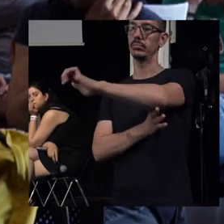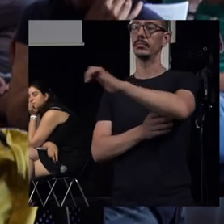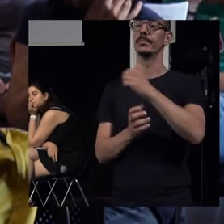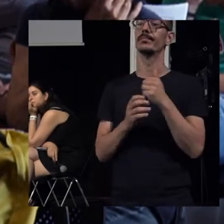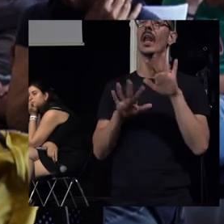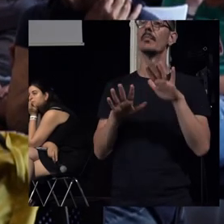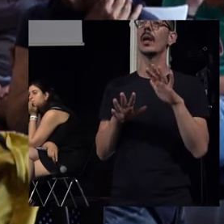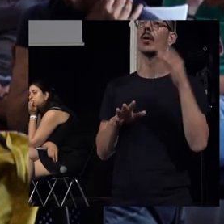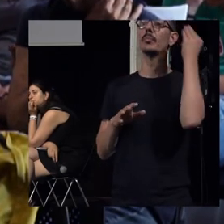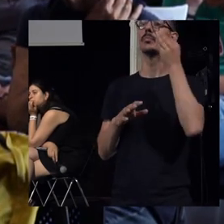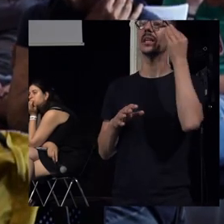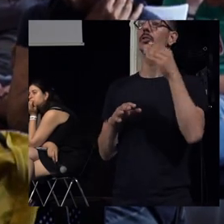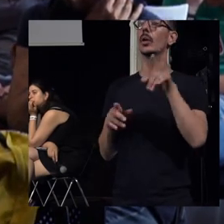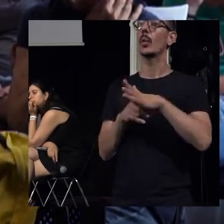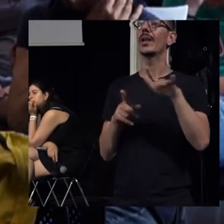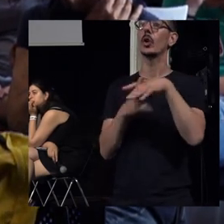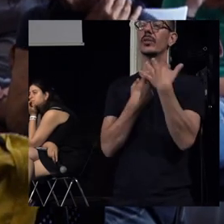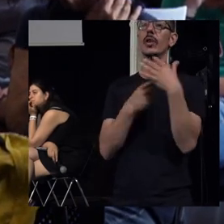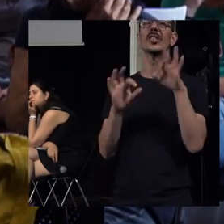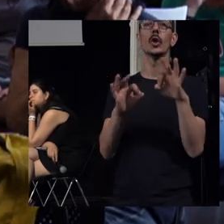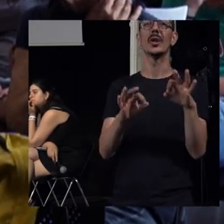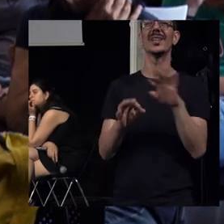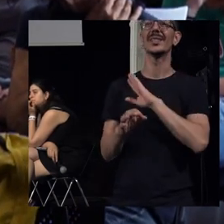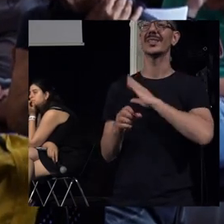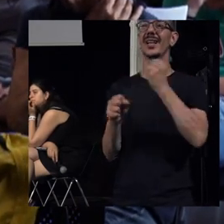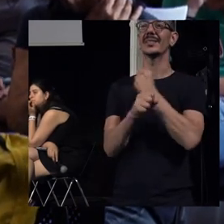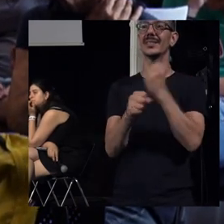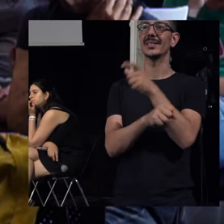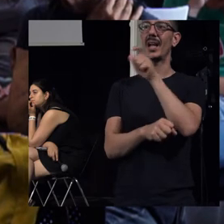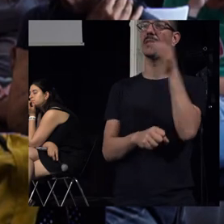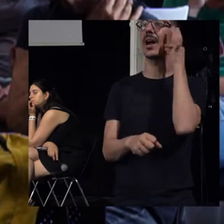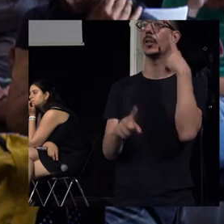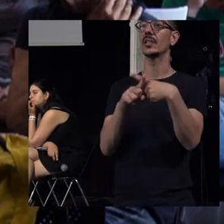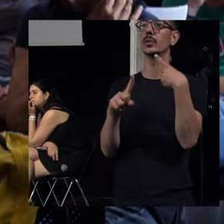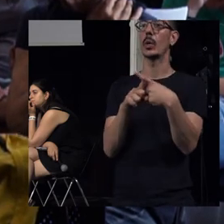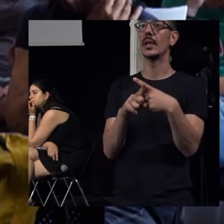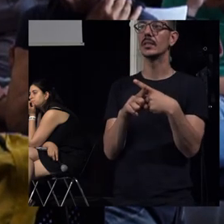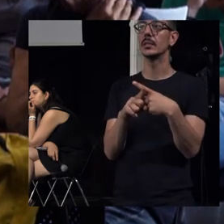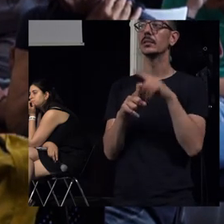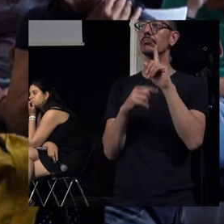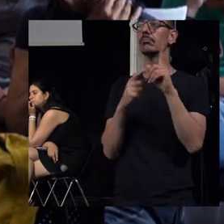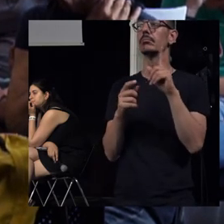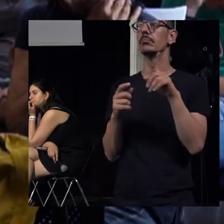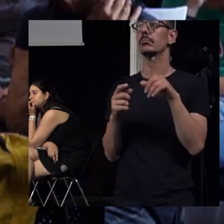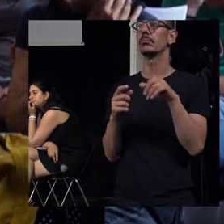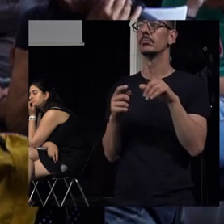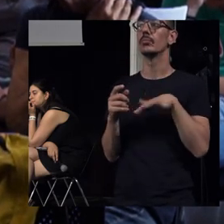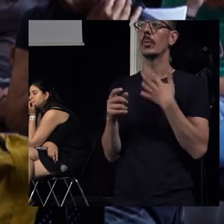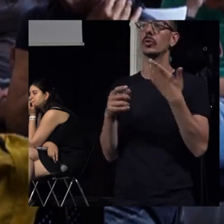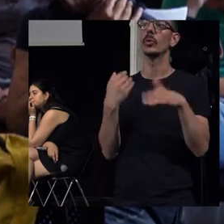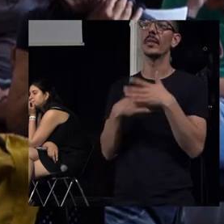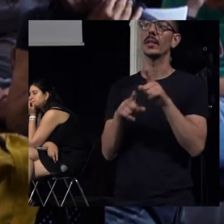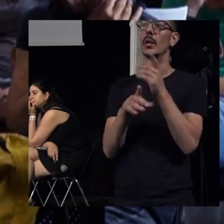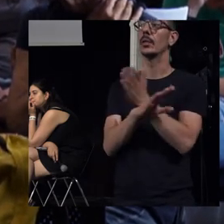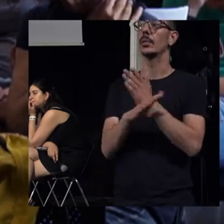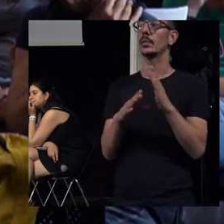Pero a diferenciar también de luego las condiciones concretas de las trabajadoras del sexo, que igual pues podemos empezar a diferenciar trabajadoras